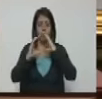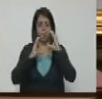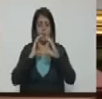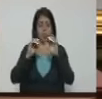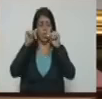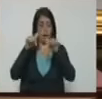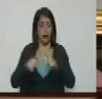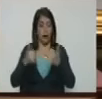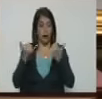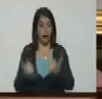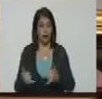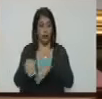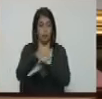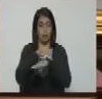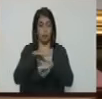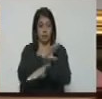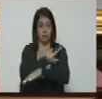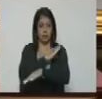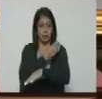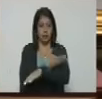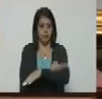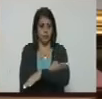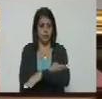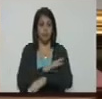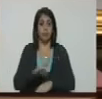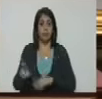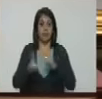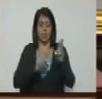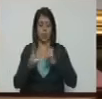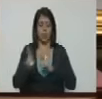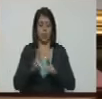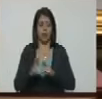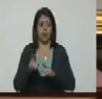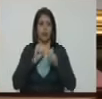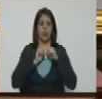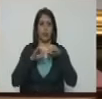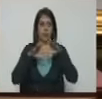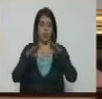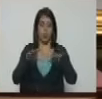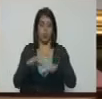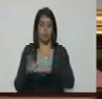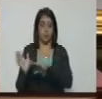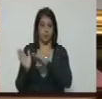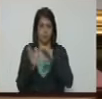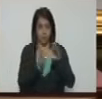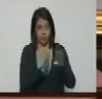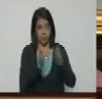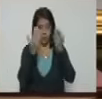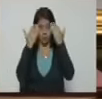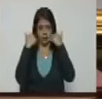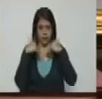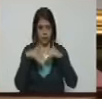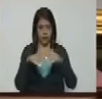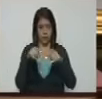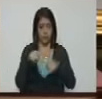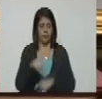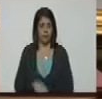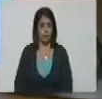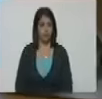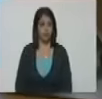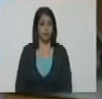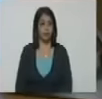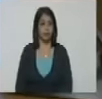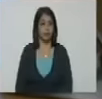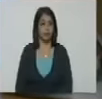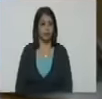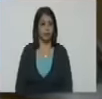por esta vía al Ministerio del Poder Popular para las Relaciones Exteriores. Siguiente punto del orden del día,